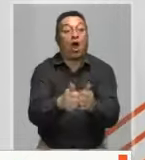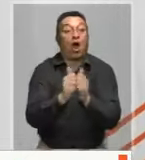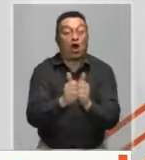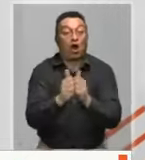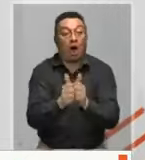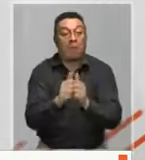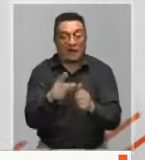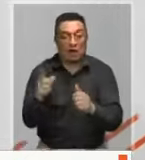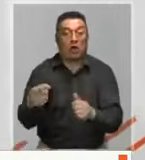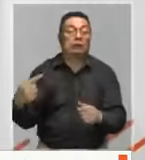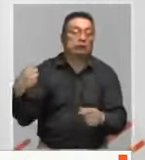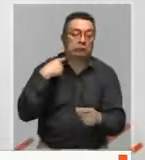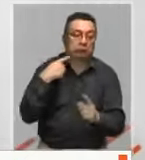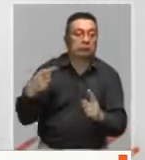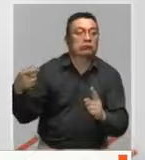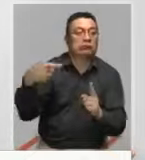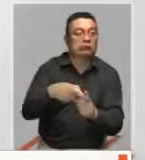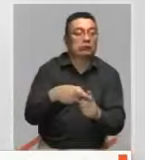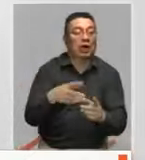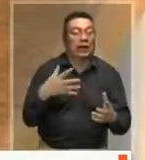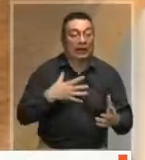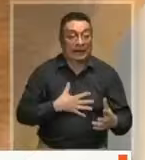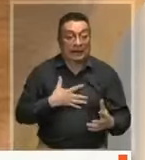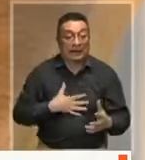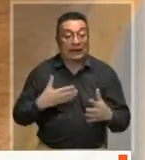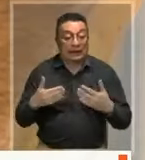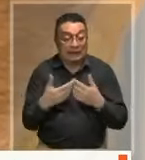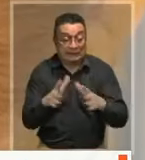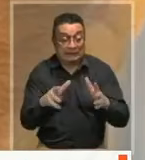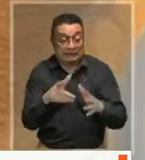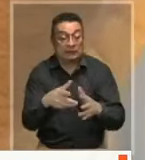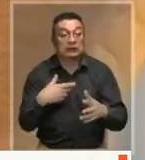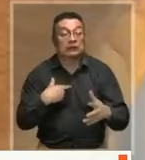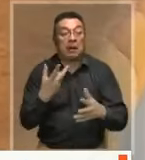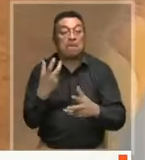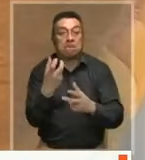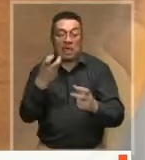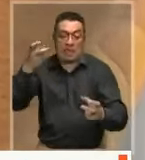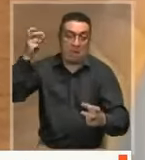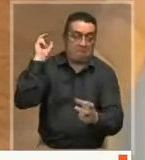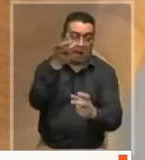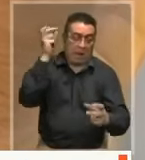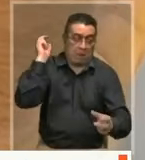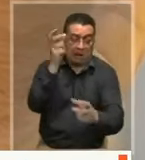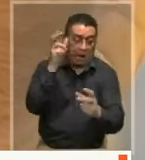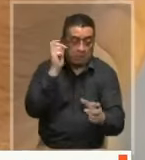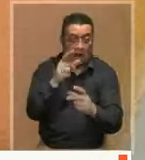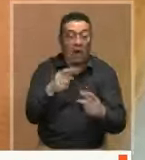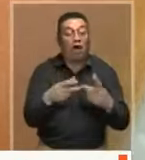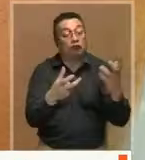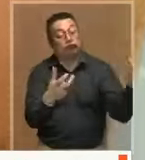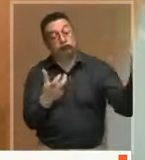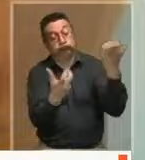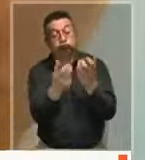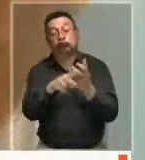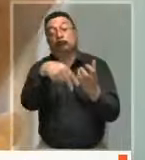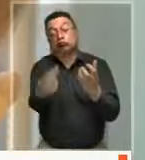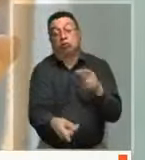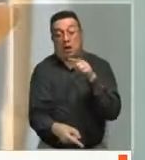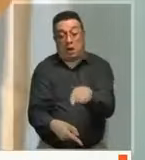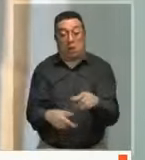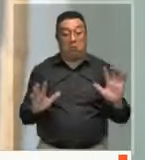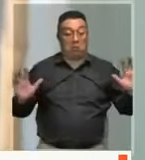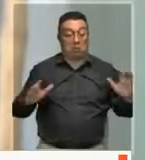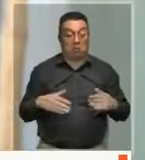compañeros delincuentes, quienes para tratar de liberarlo lanzaban piedras. ¿Qué sentiste en ese momento?